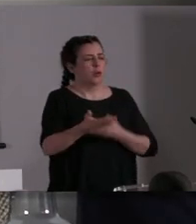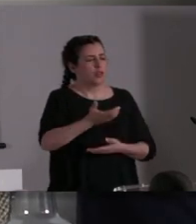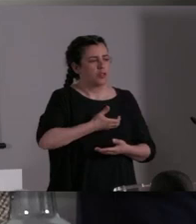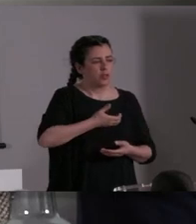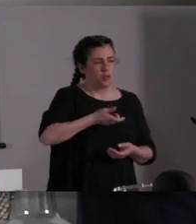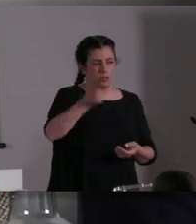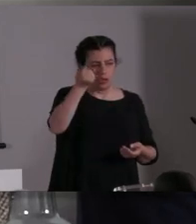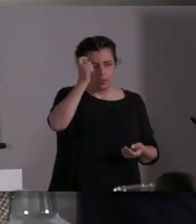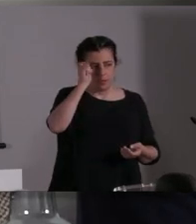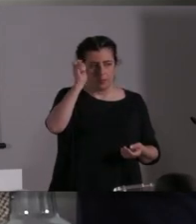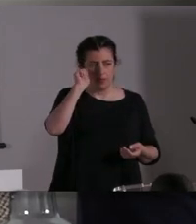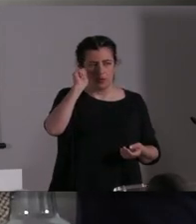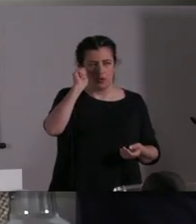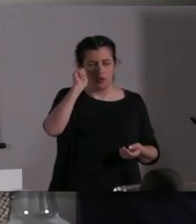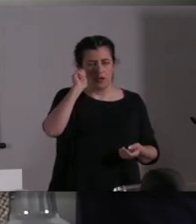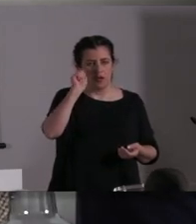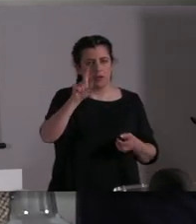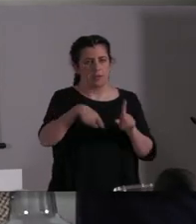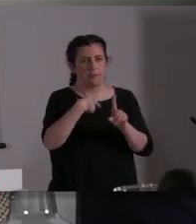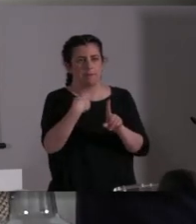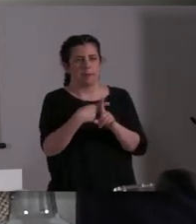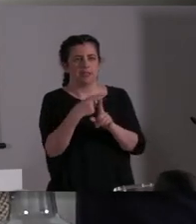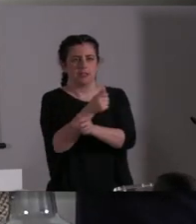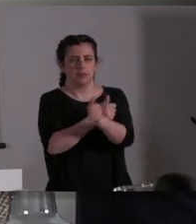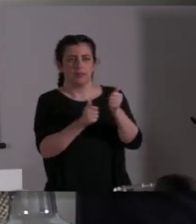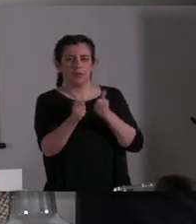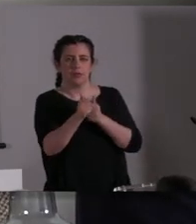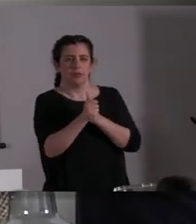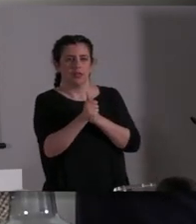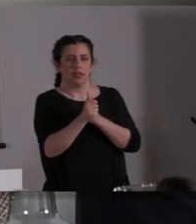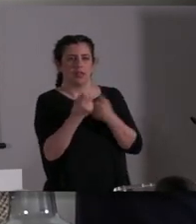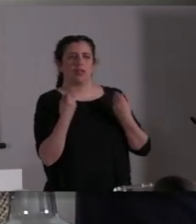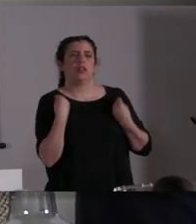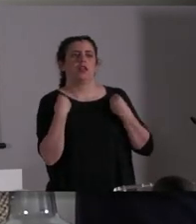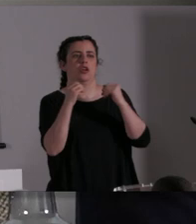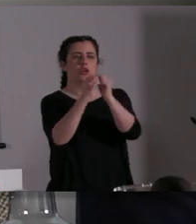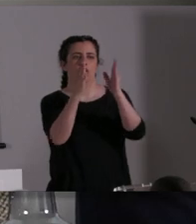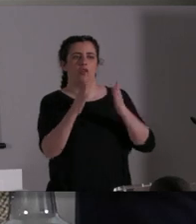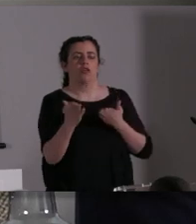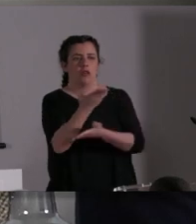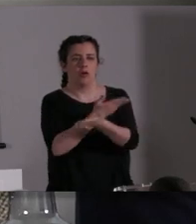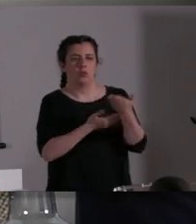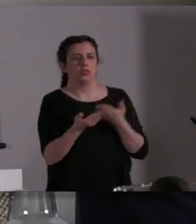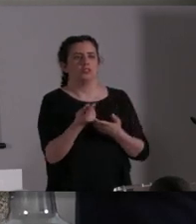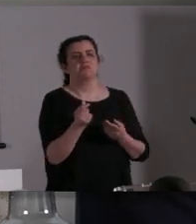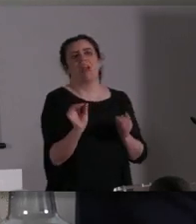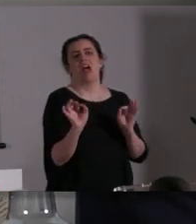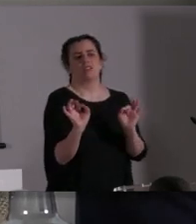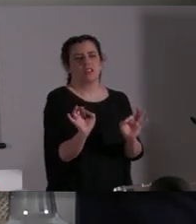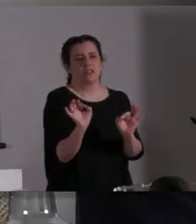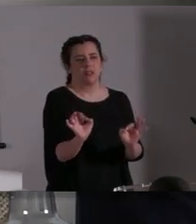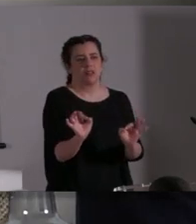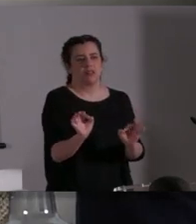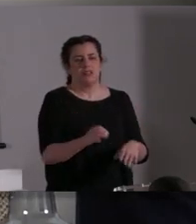Pamplona, pero también, y de manera prioritaria, el cohousing asequible, la vivienda colaborativa asequible